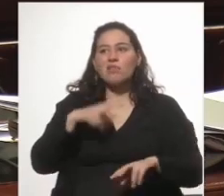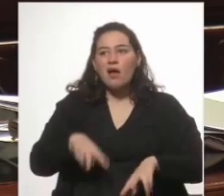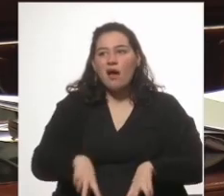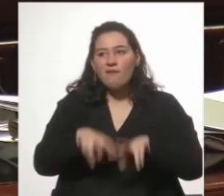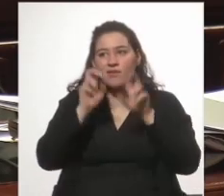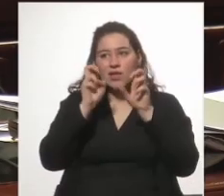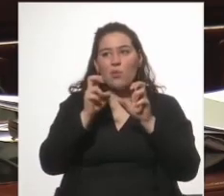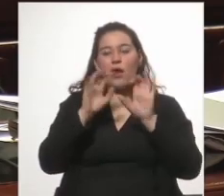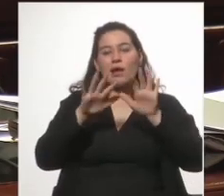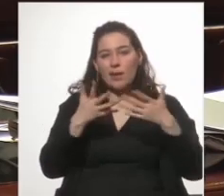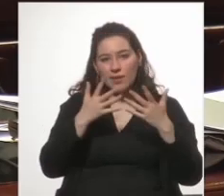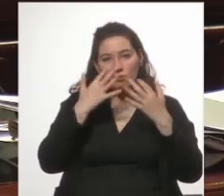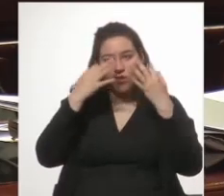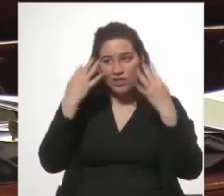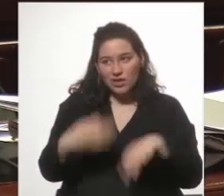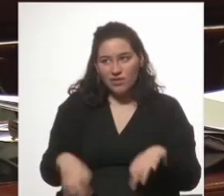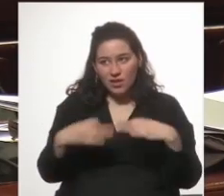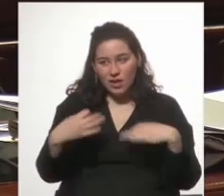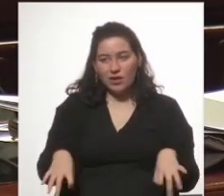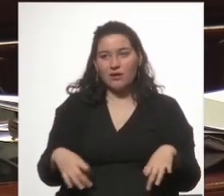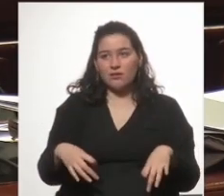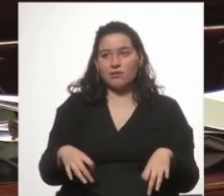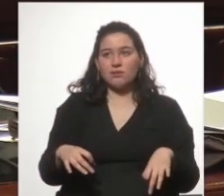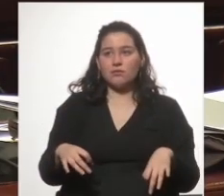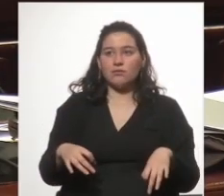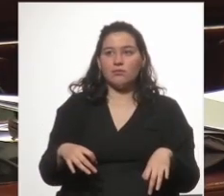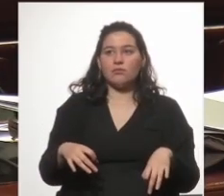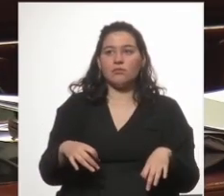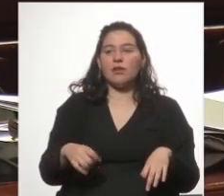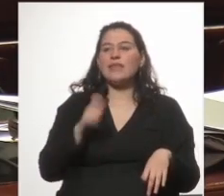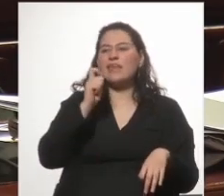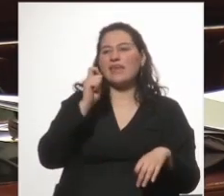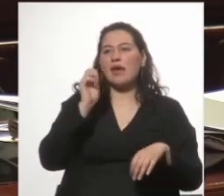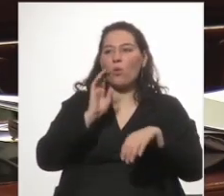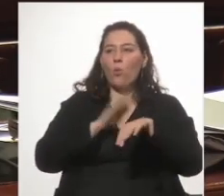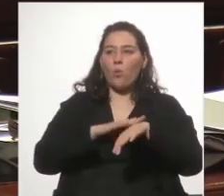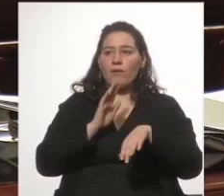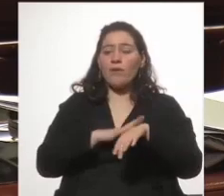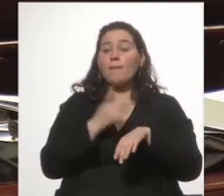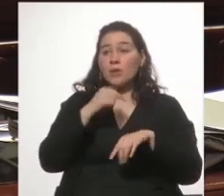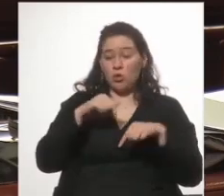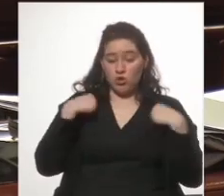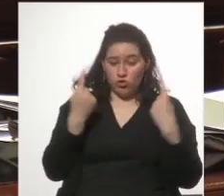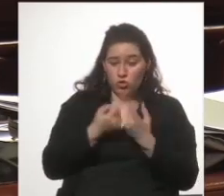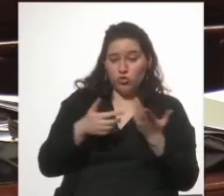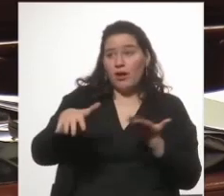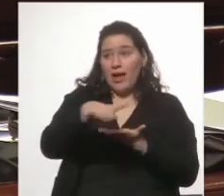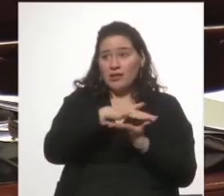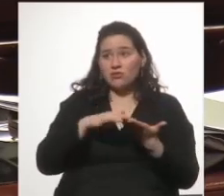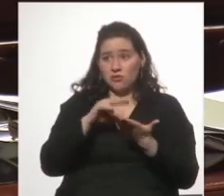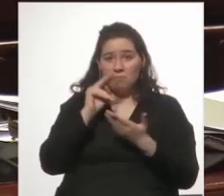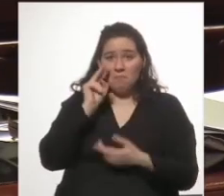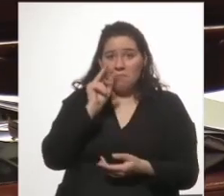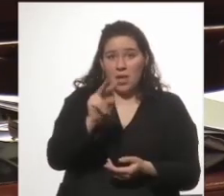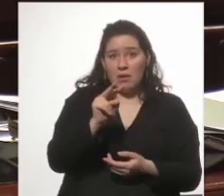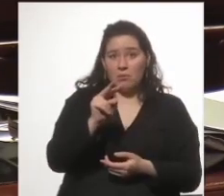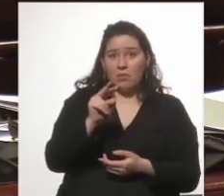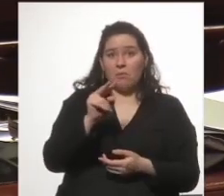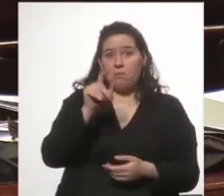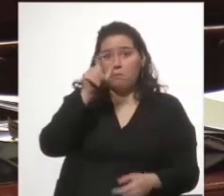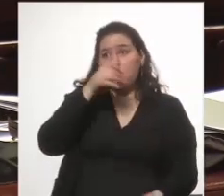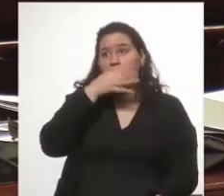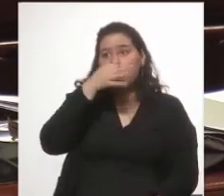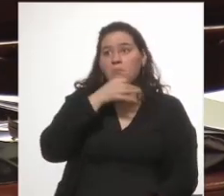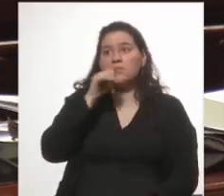hechos delictivos y la determinación de sus posibles autores. En el caso que nos ocupa, estamos frente a la confesión de un